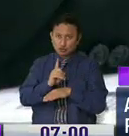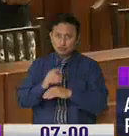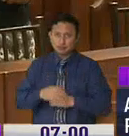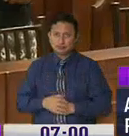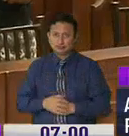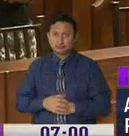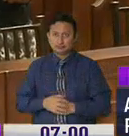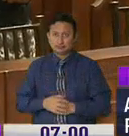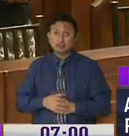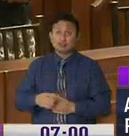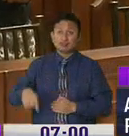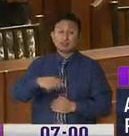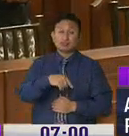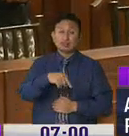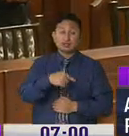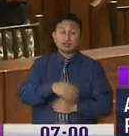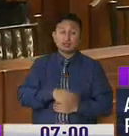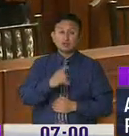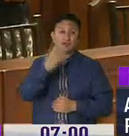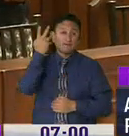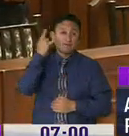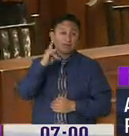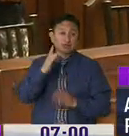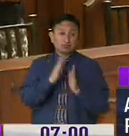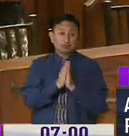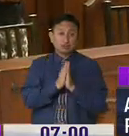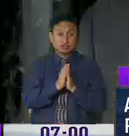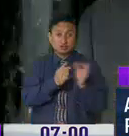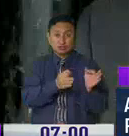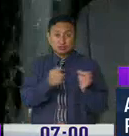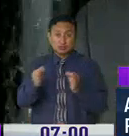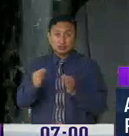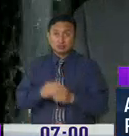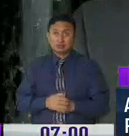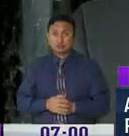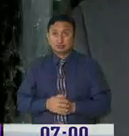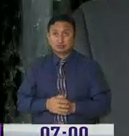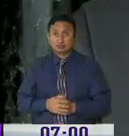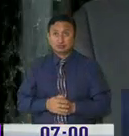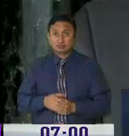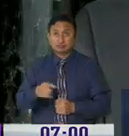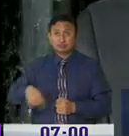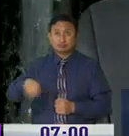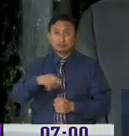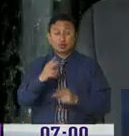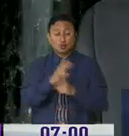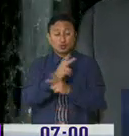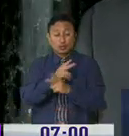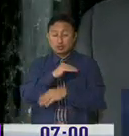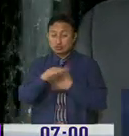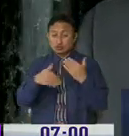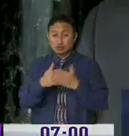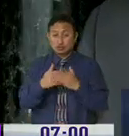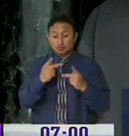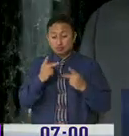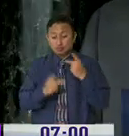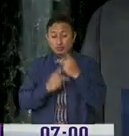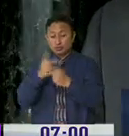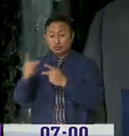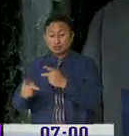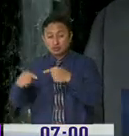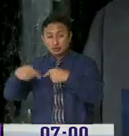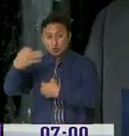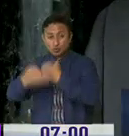cumplirse con las fechas de solicitud de prórroga. Bueno, cuidar los fondos y las formas de las cosas y los procedimientos judiciales, tanto de la ley orgánica de la